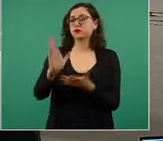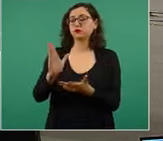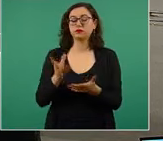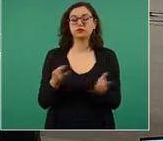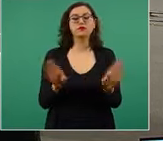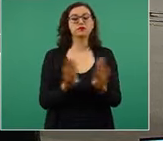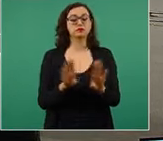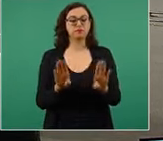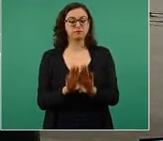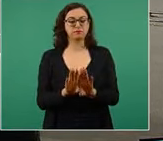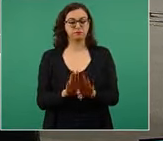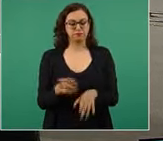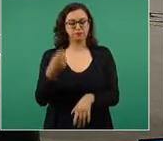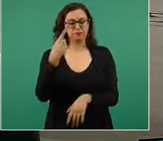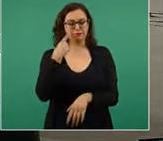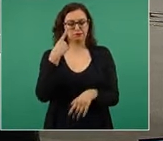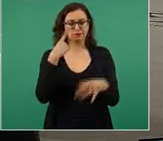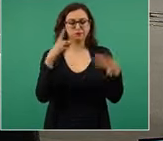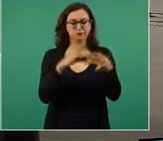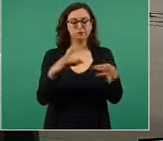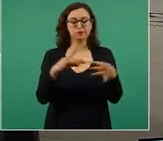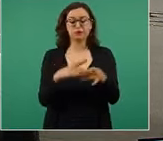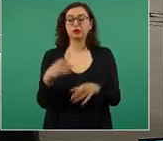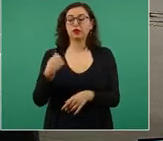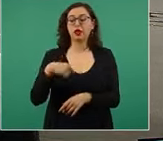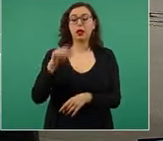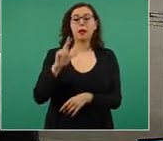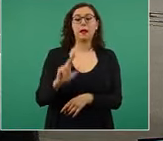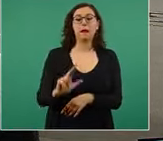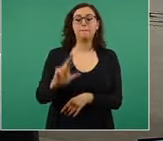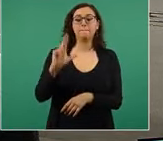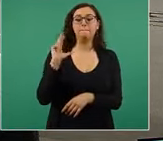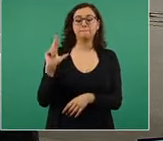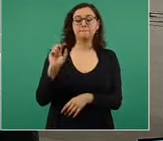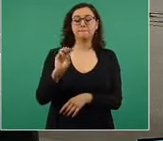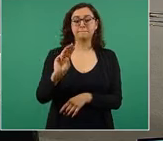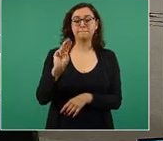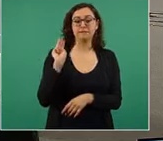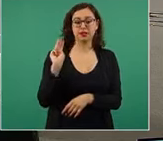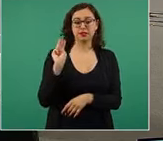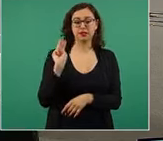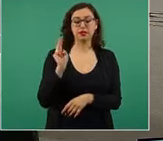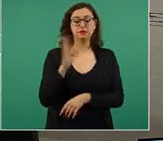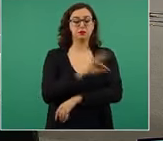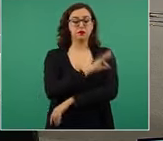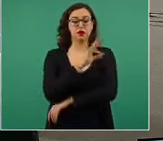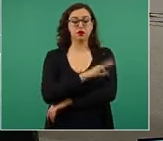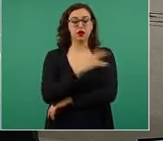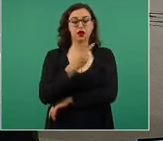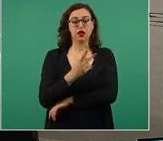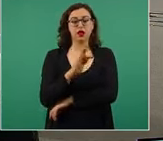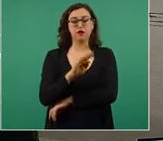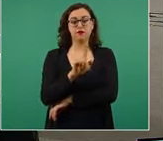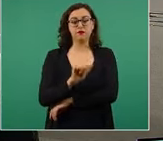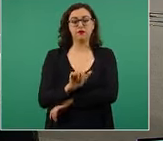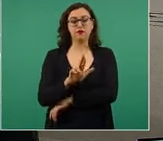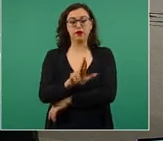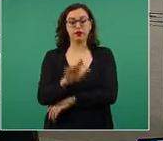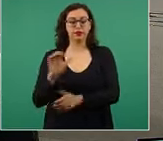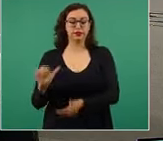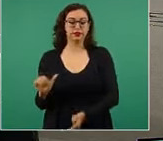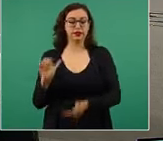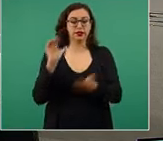arribó aquí a la Ciudad de México entre martes y miércoles de vacunas Pfizer fueron concentradas a